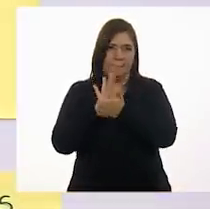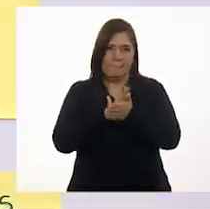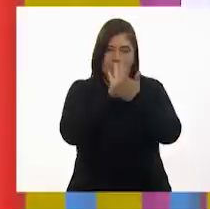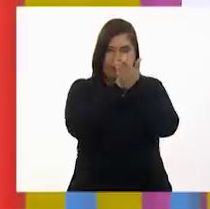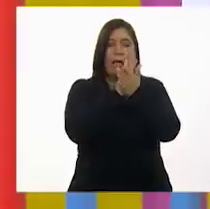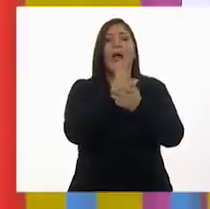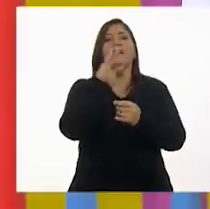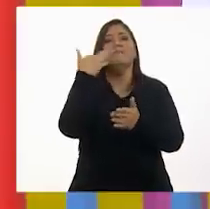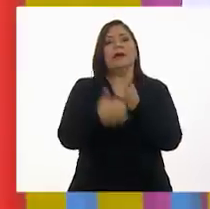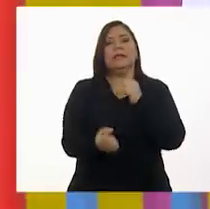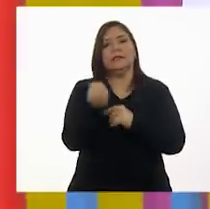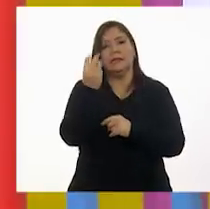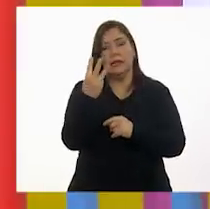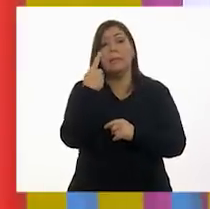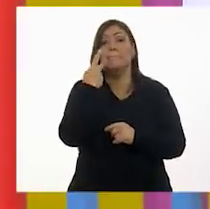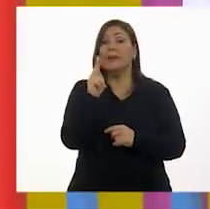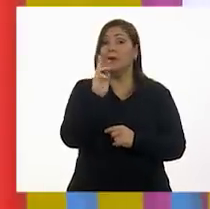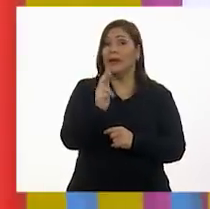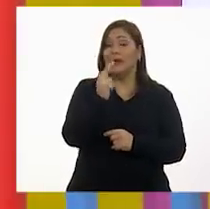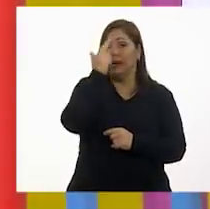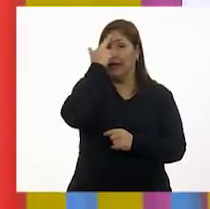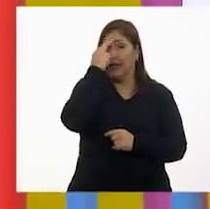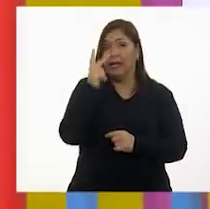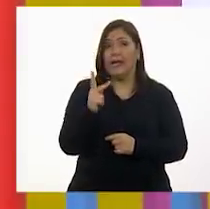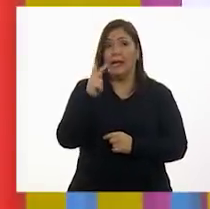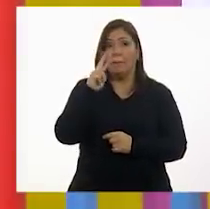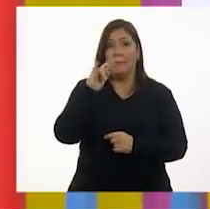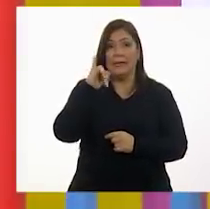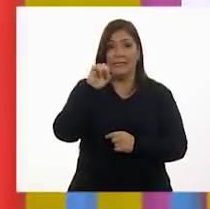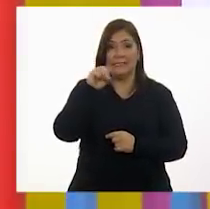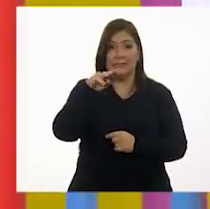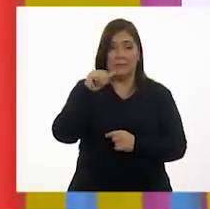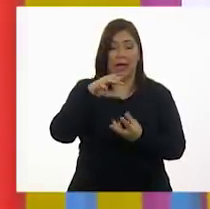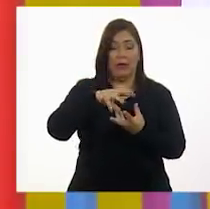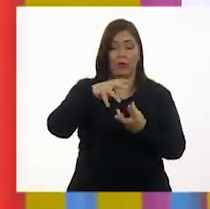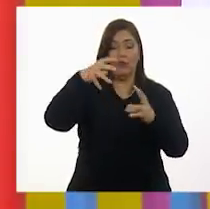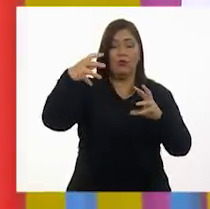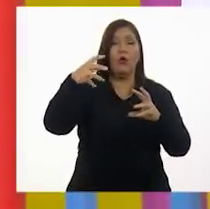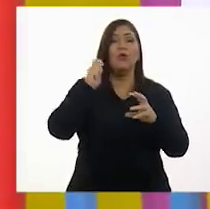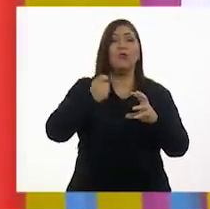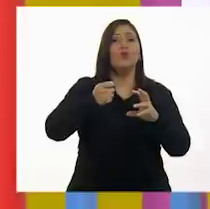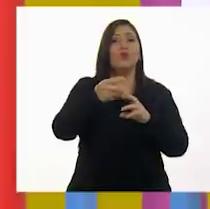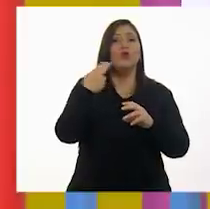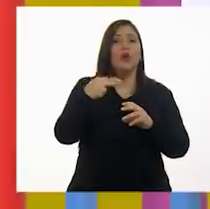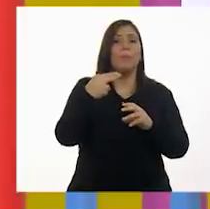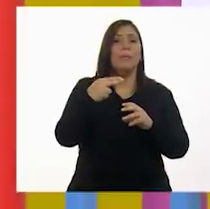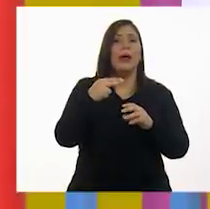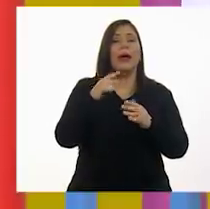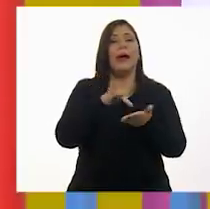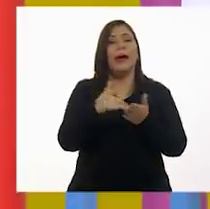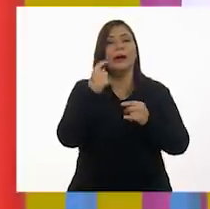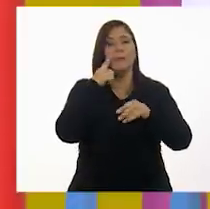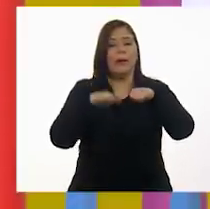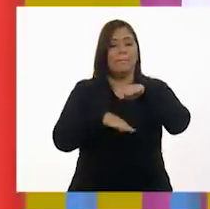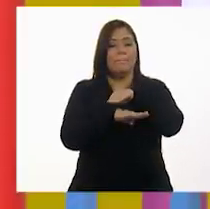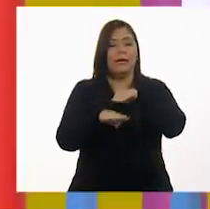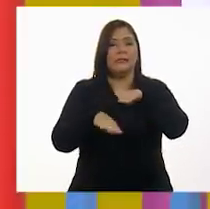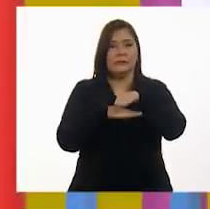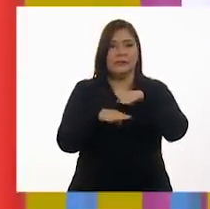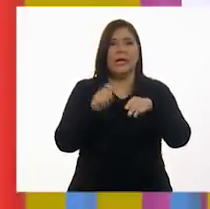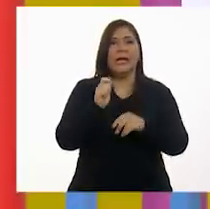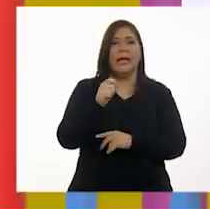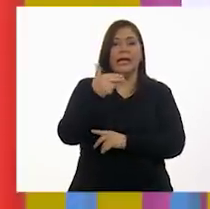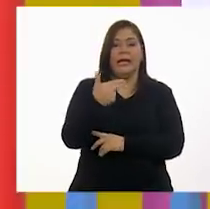siempre los prismas tienen el nombre por su base. Este prisma se llama prisma hexagonal. Hexa